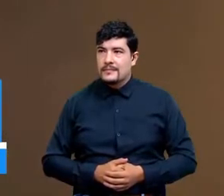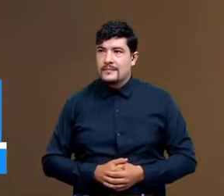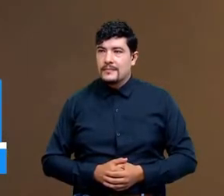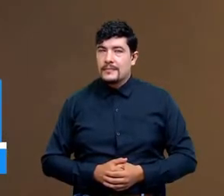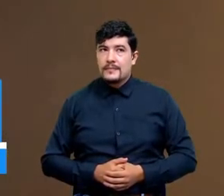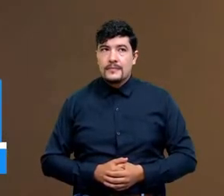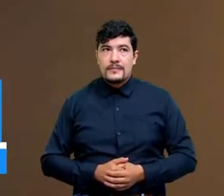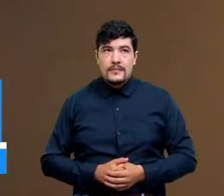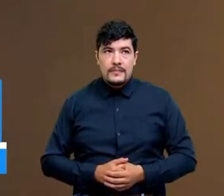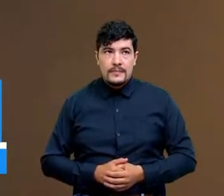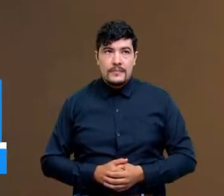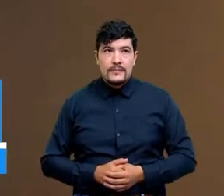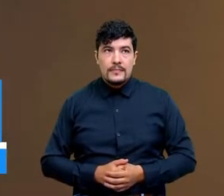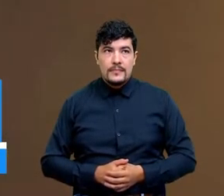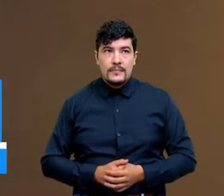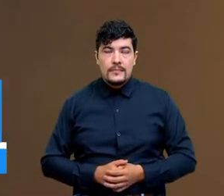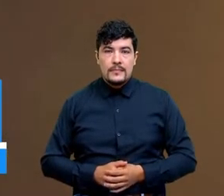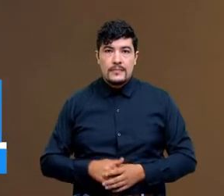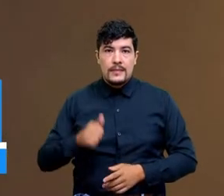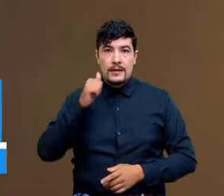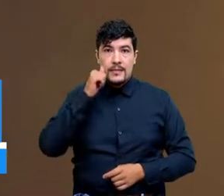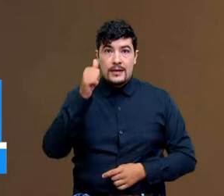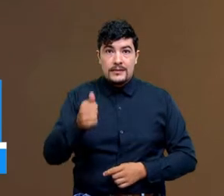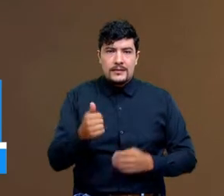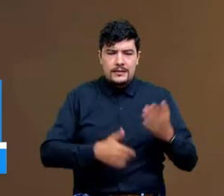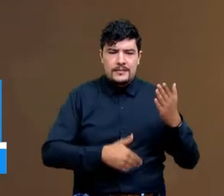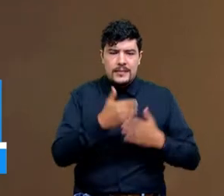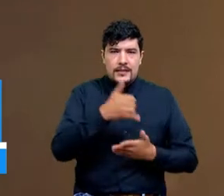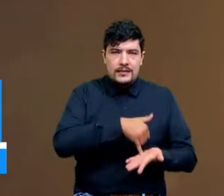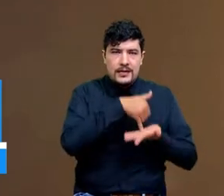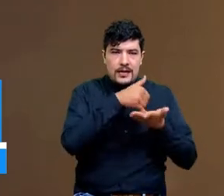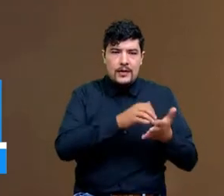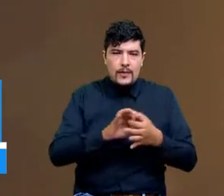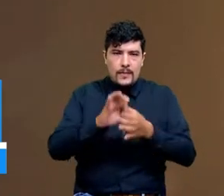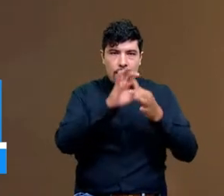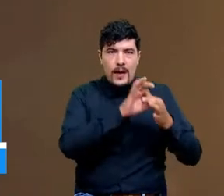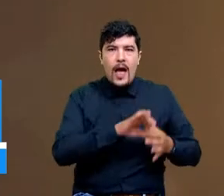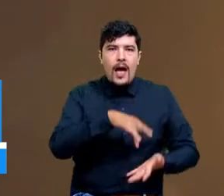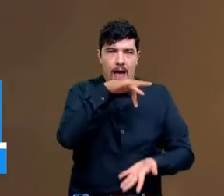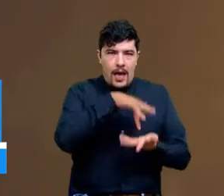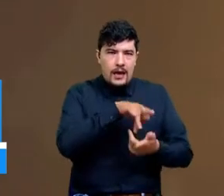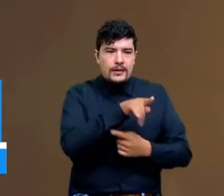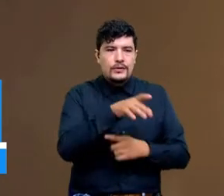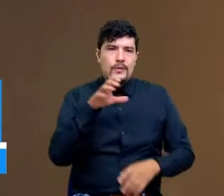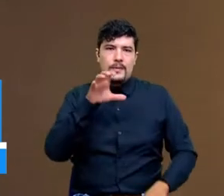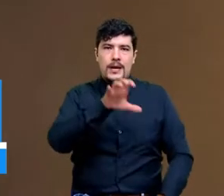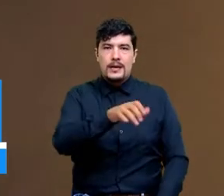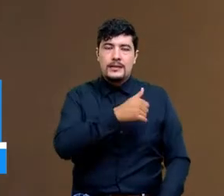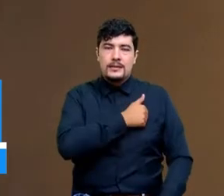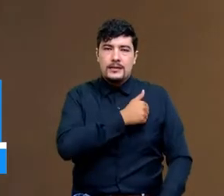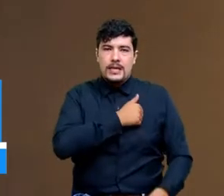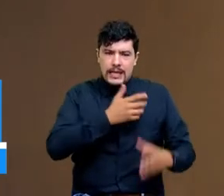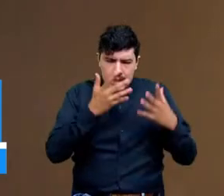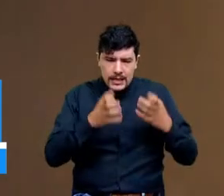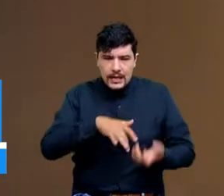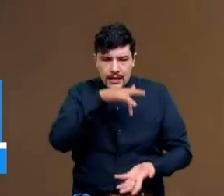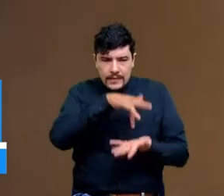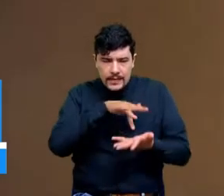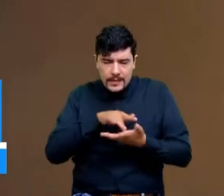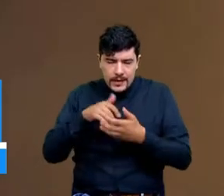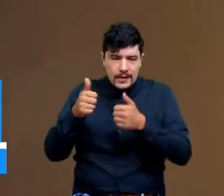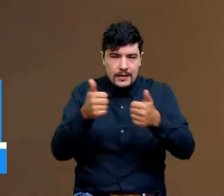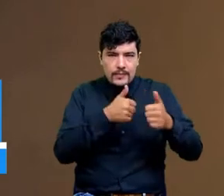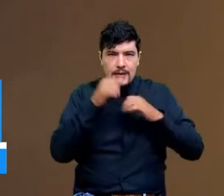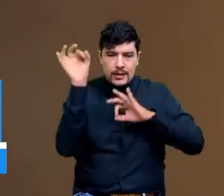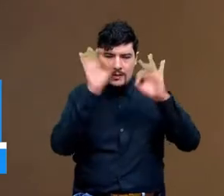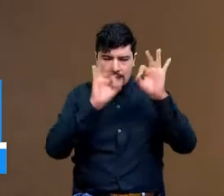Mañana estaremos al inicio de la Copa de Naciones en Canadá, donde tenemos las ganas de hacerlo muy bien. La